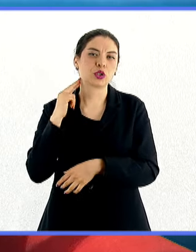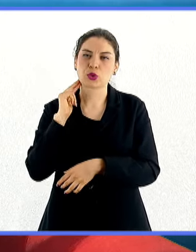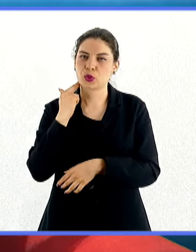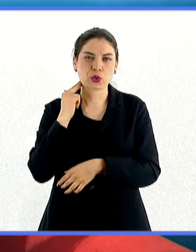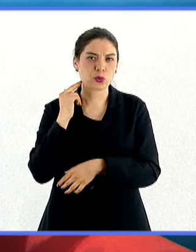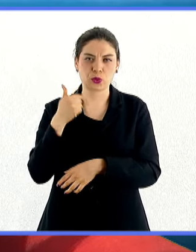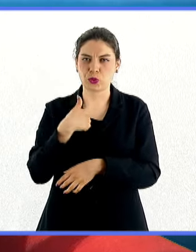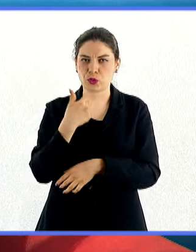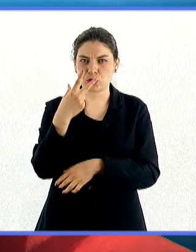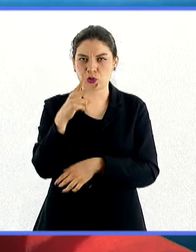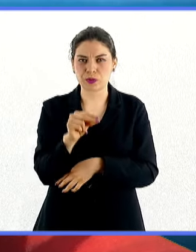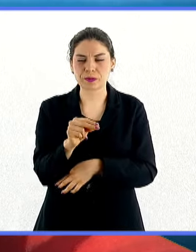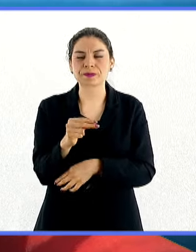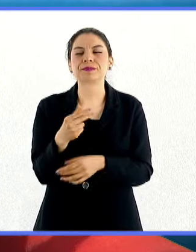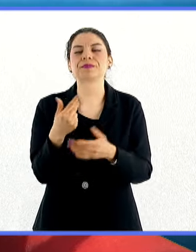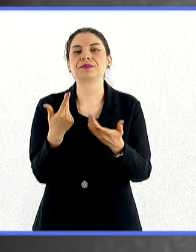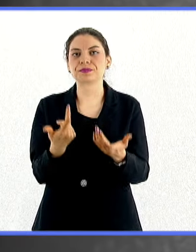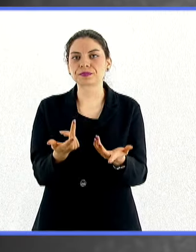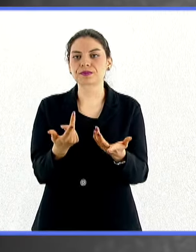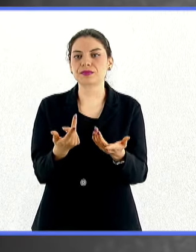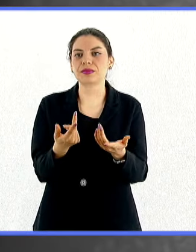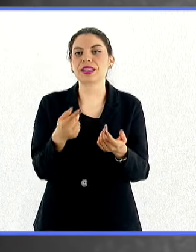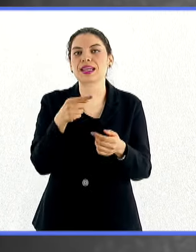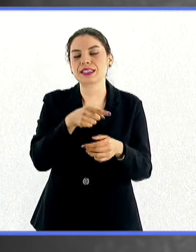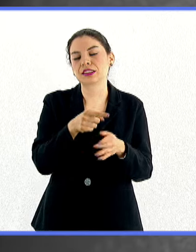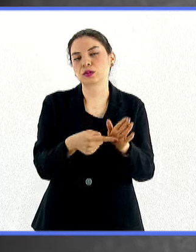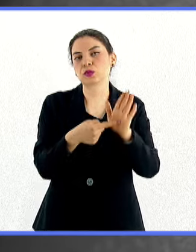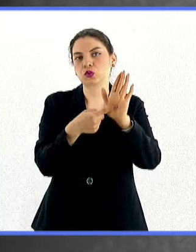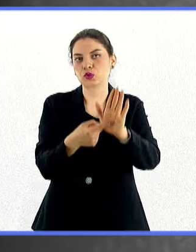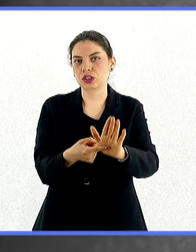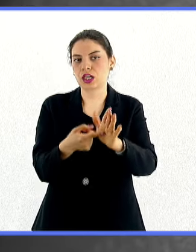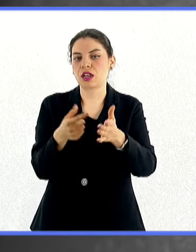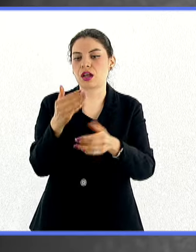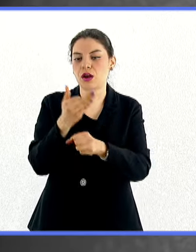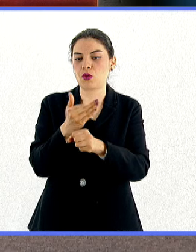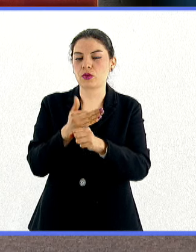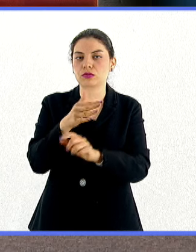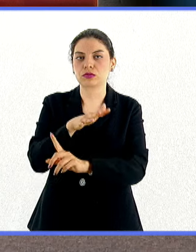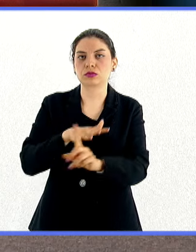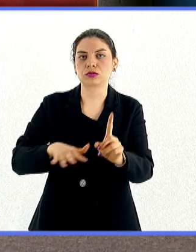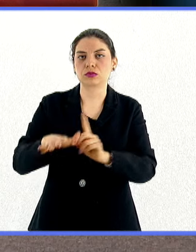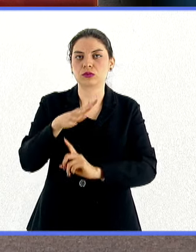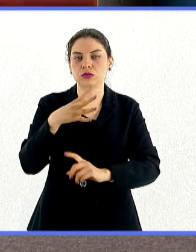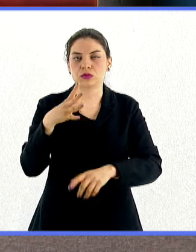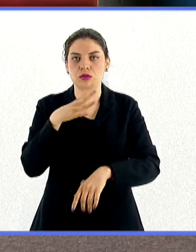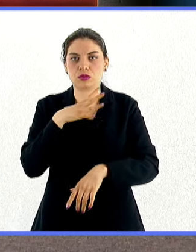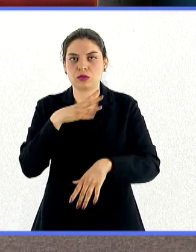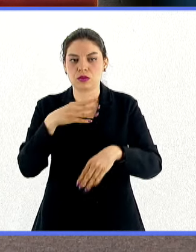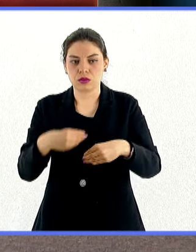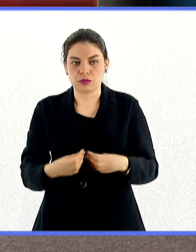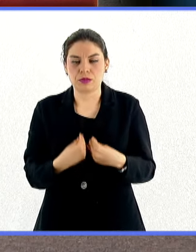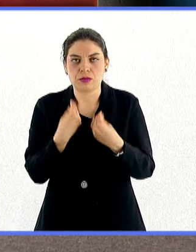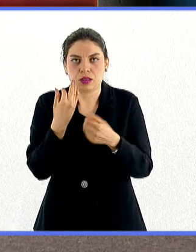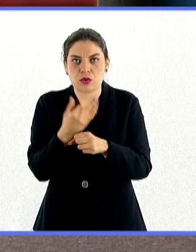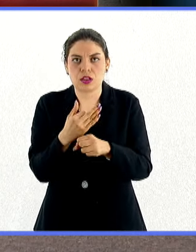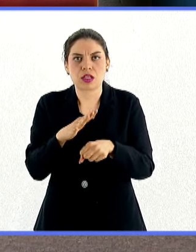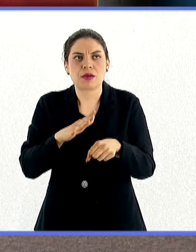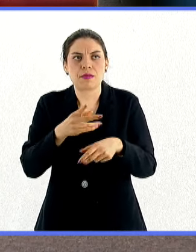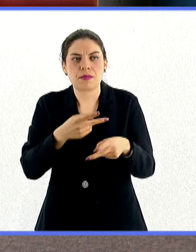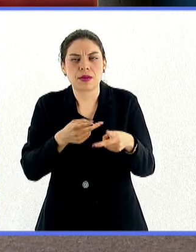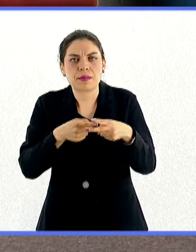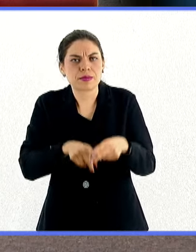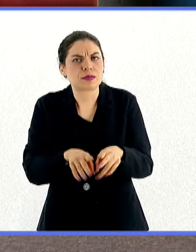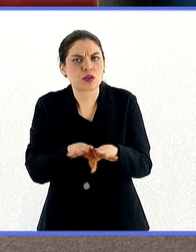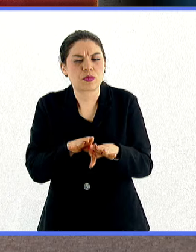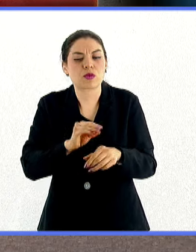en el otro y de por lo menos dibujar el lugar que ocupamos hoy en día. Nació a raíz de la pandemia, de muchas curiosidades, pero